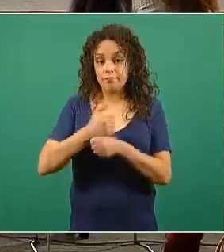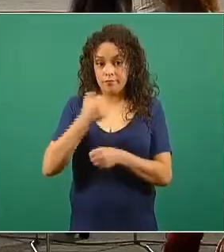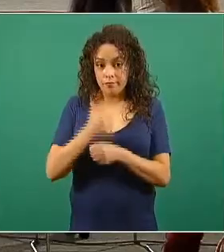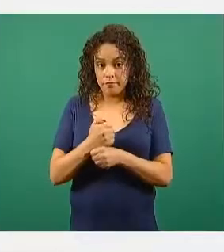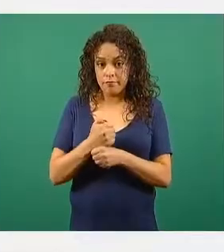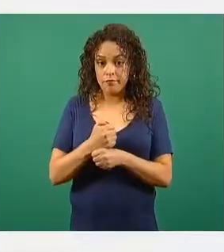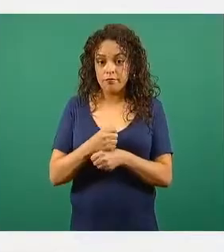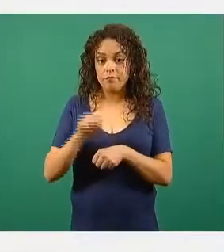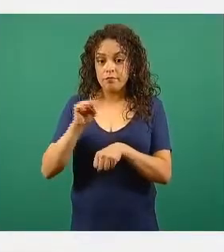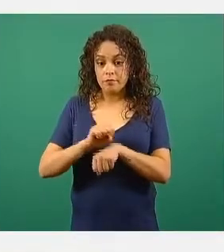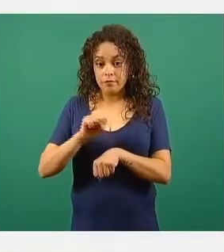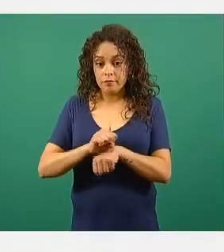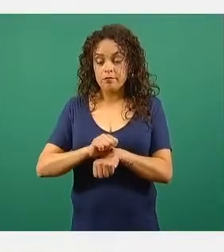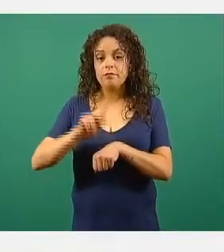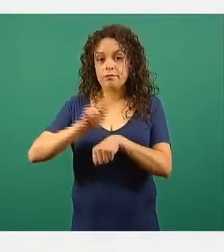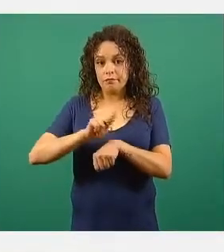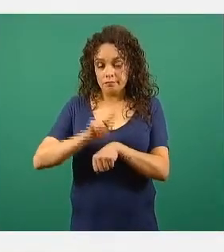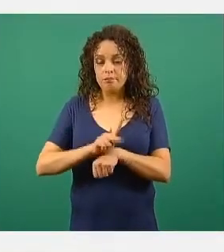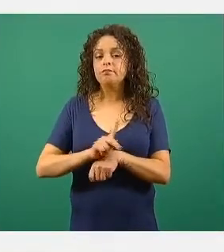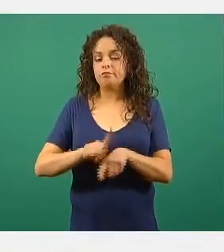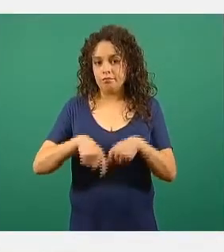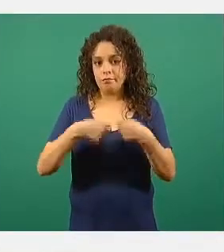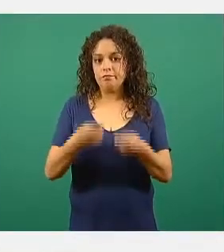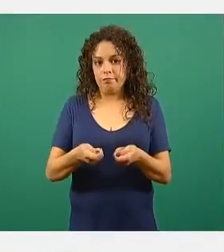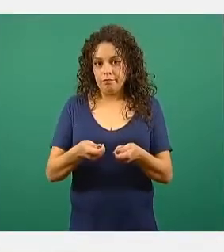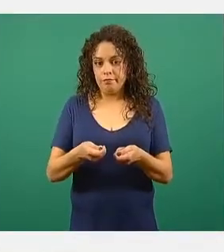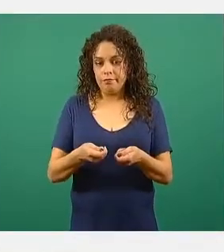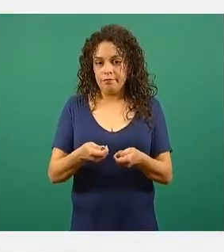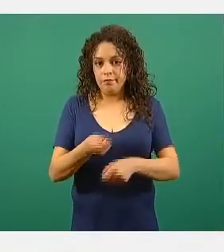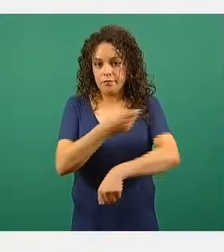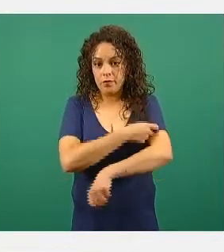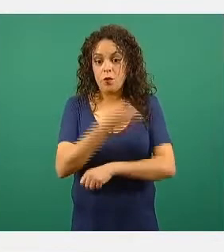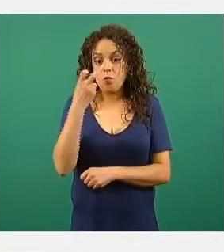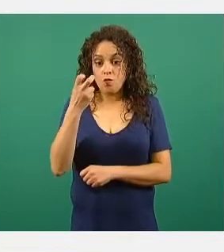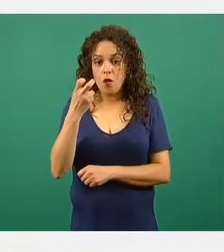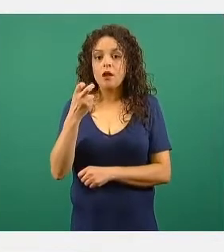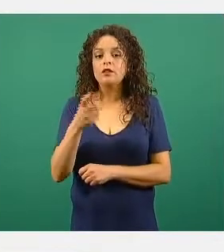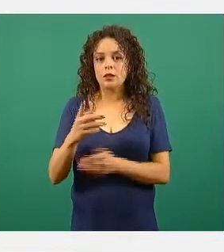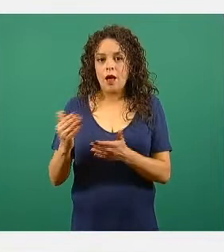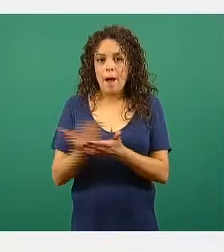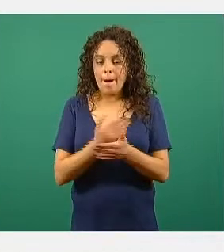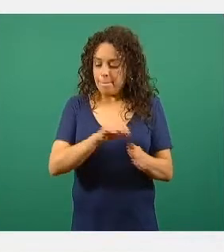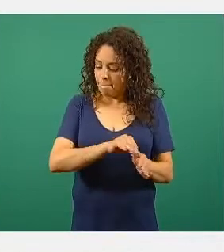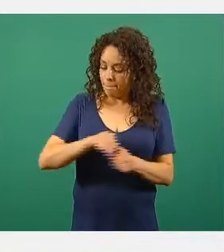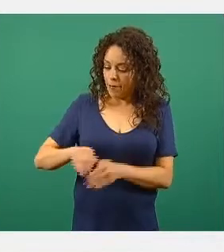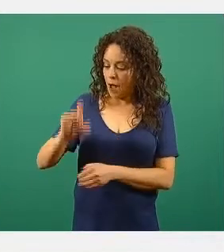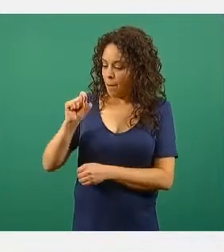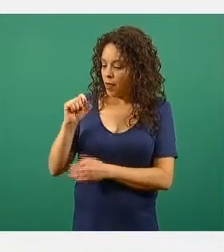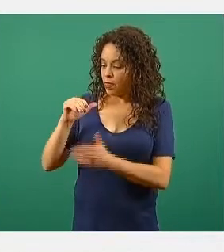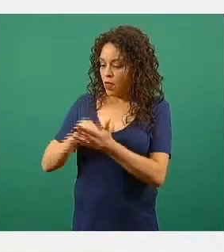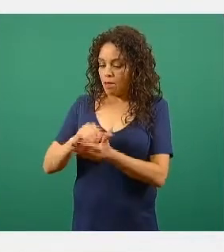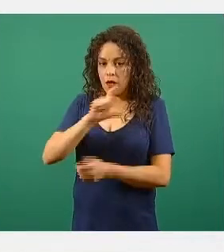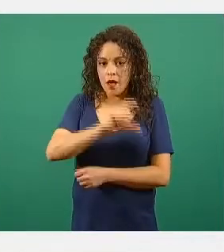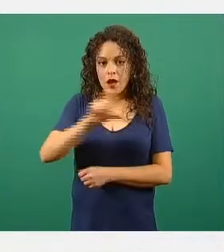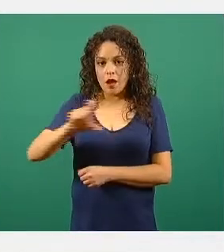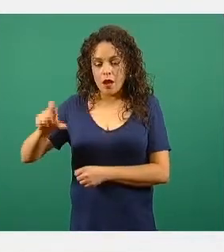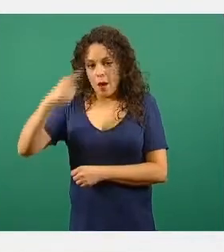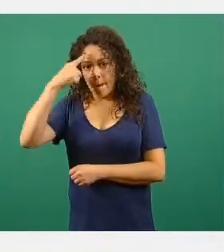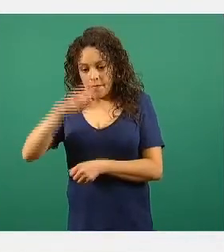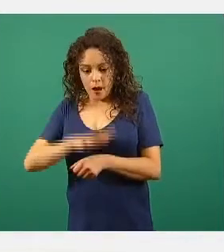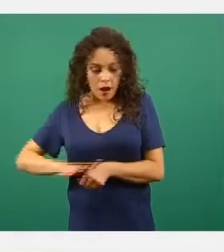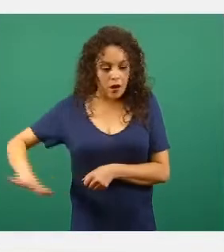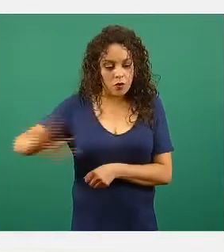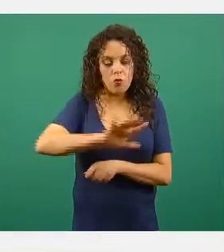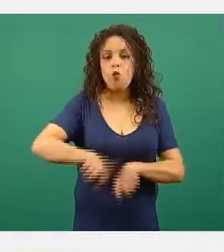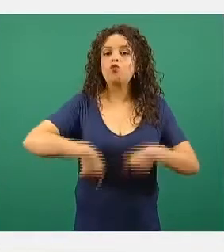media y media superior. Por eso se apartaron 20,000 dosis para poder cubrir a todo este grupo.